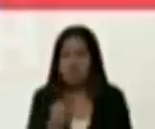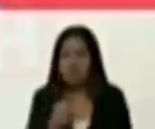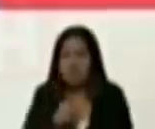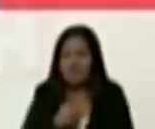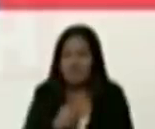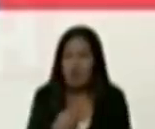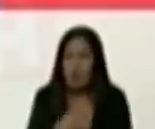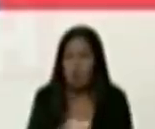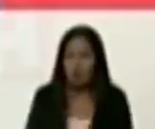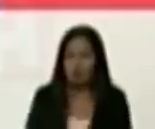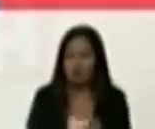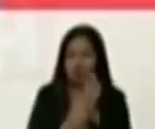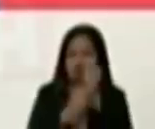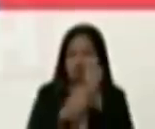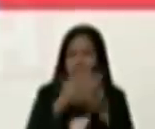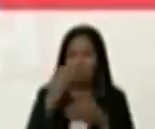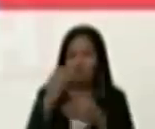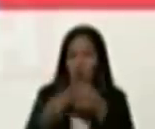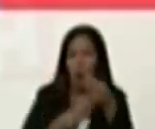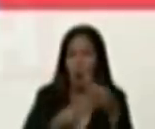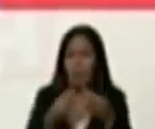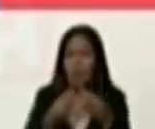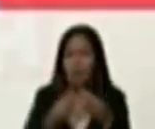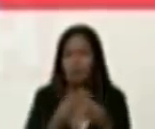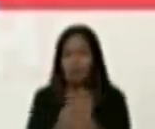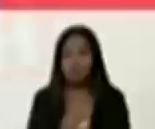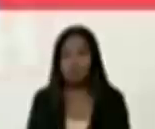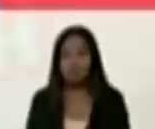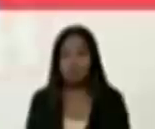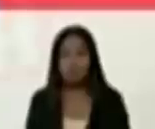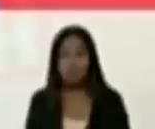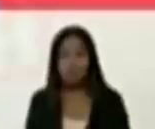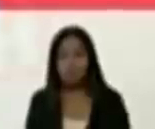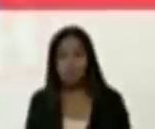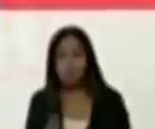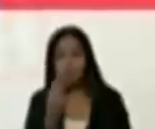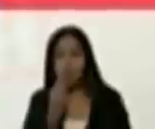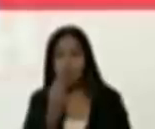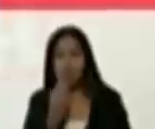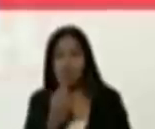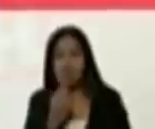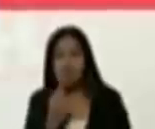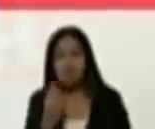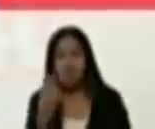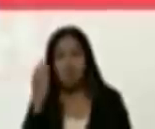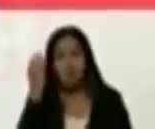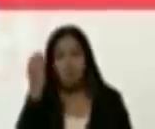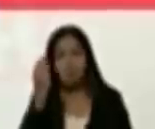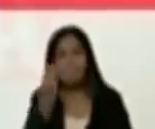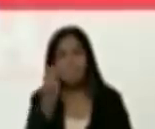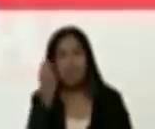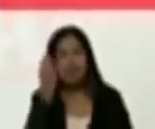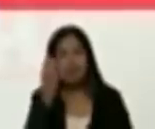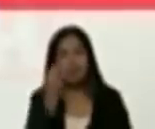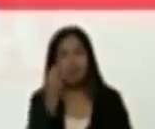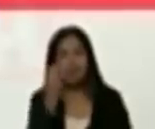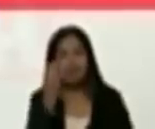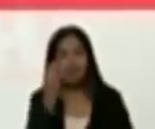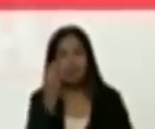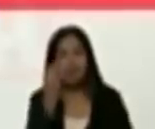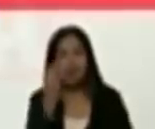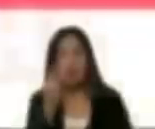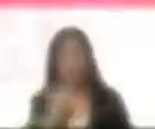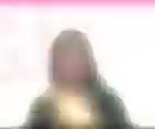hiciera una encuesta como en españa concluyó y hablando de apoyo financiero les contamos que el presidente designado por la asamblea nacional